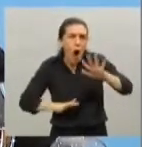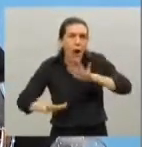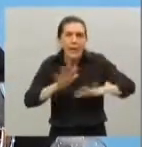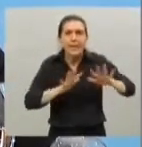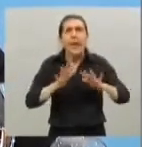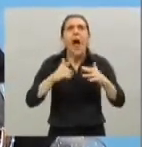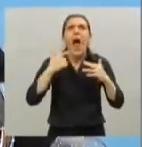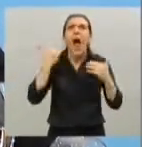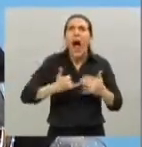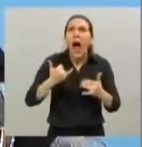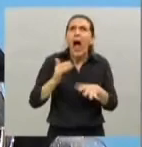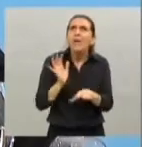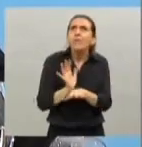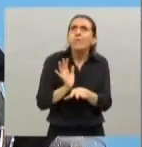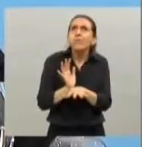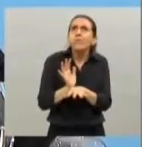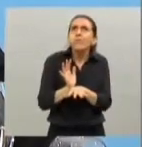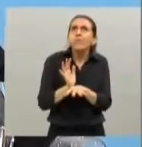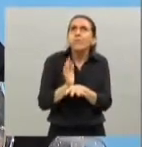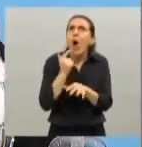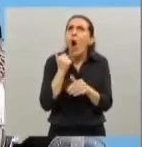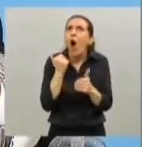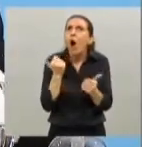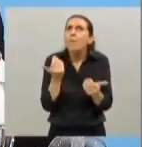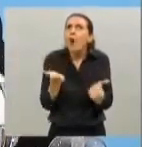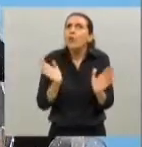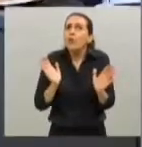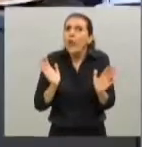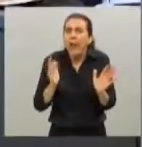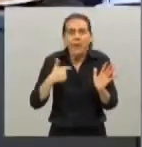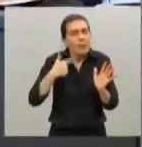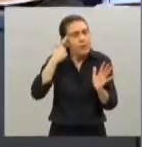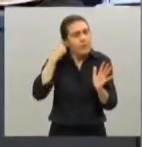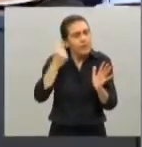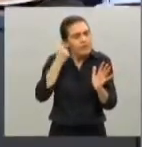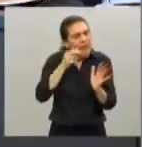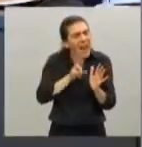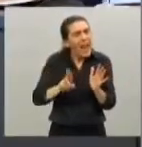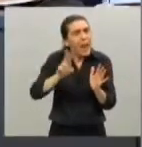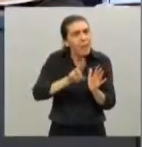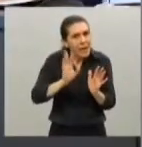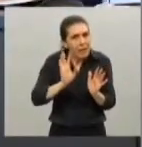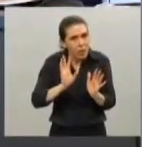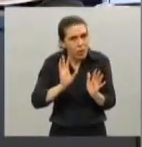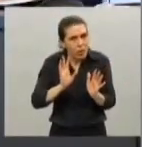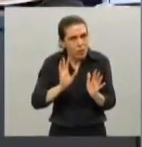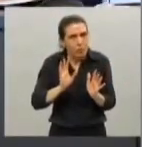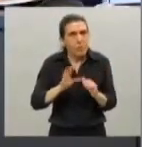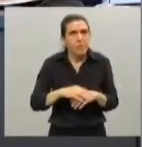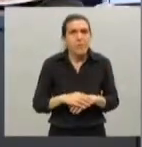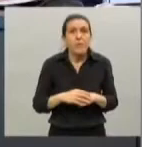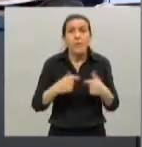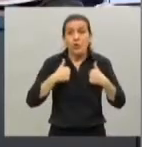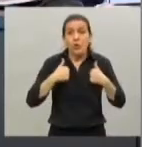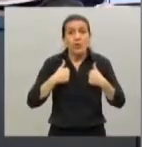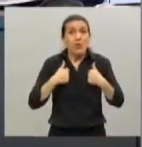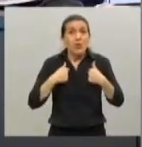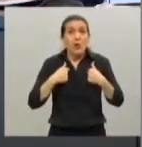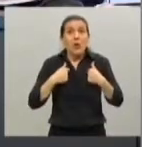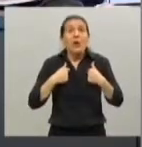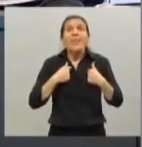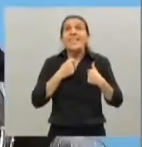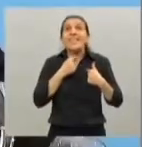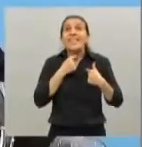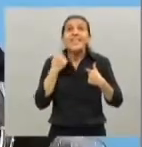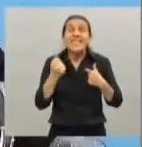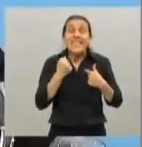que vamos a responder retrospectivamente, ¿estamos en el pico? Es decir, ¿y este es el pico y nos daremos cuenta dentro de